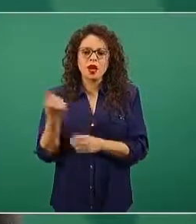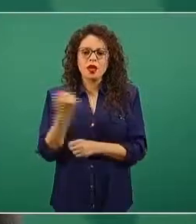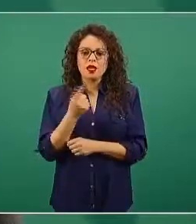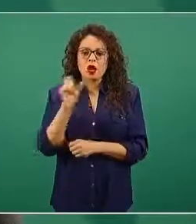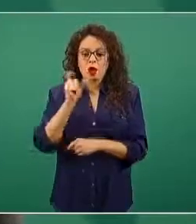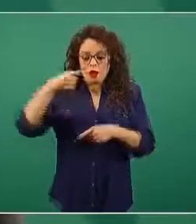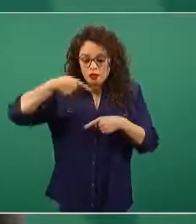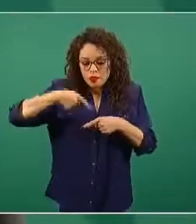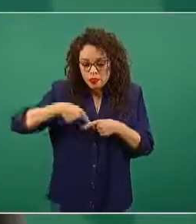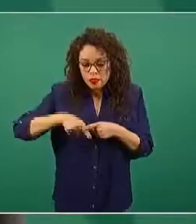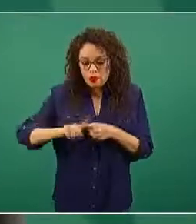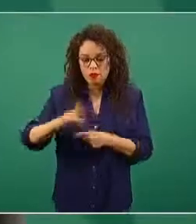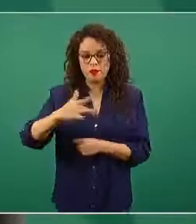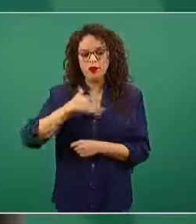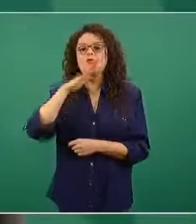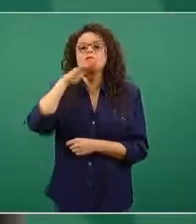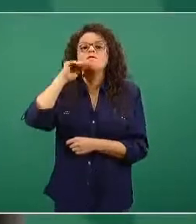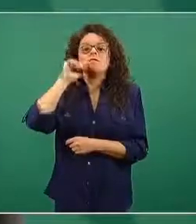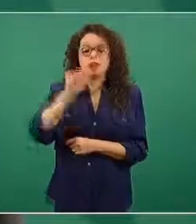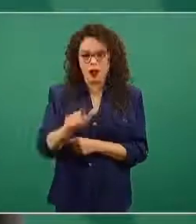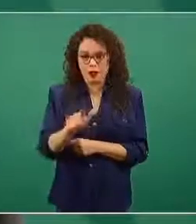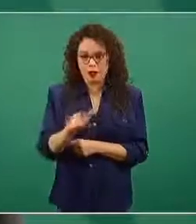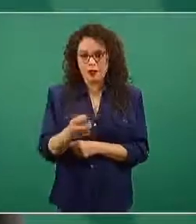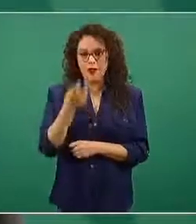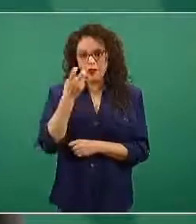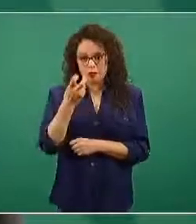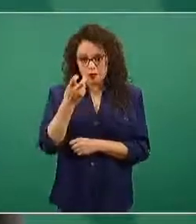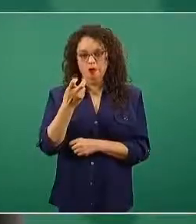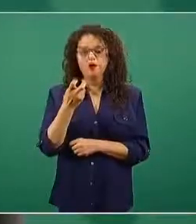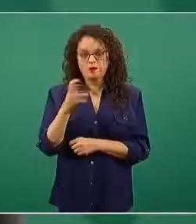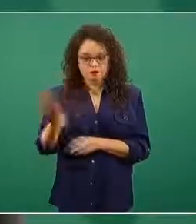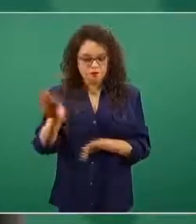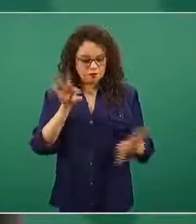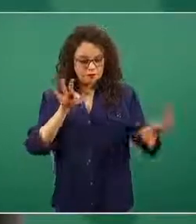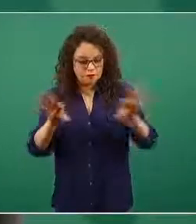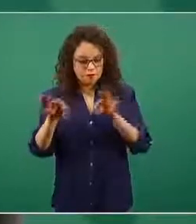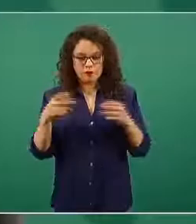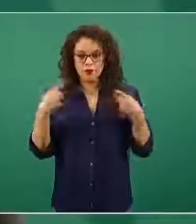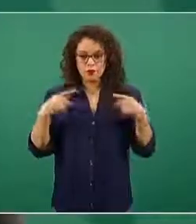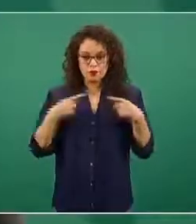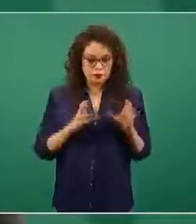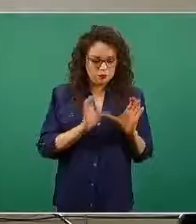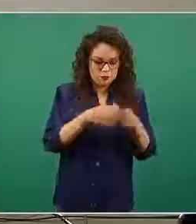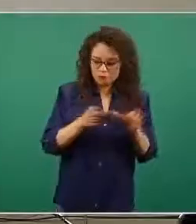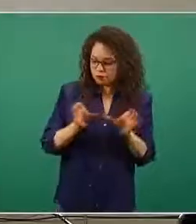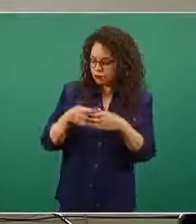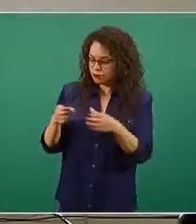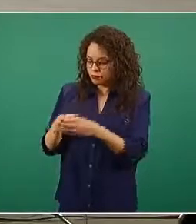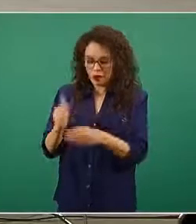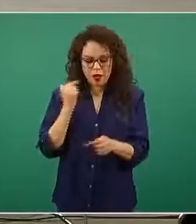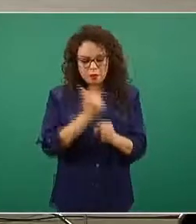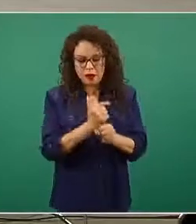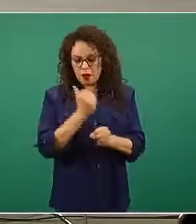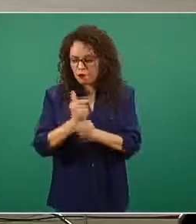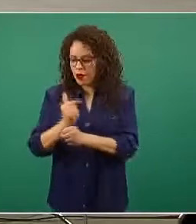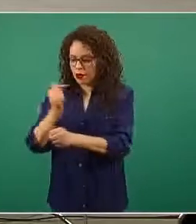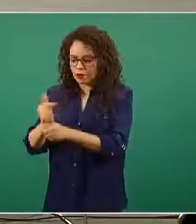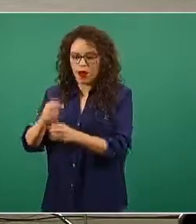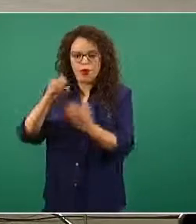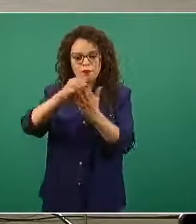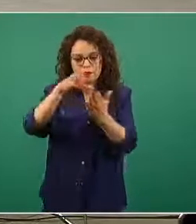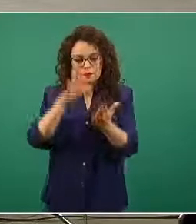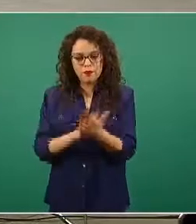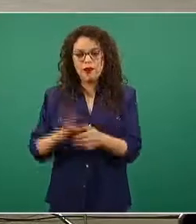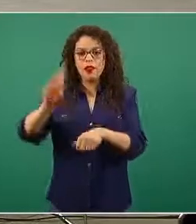inició con los síntomas. Entonces, en función de eso se hace la categorización, se van identificando los contactos, se marca la fecha,